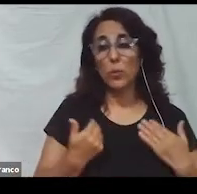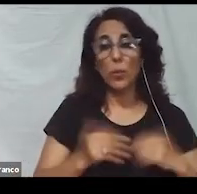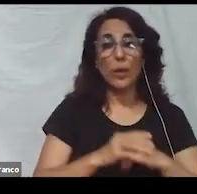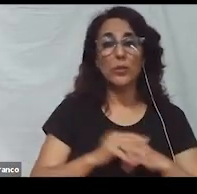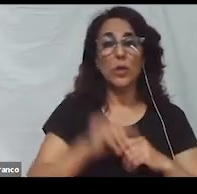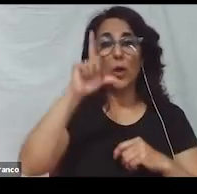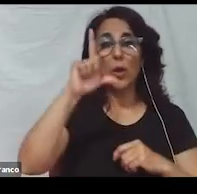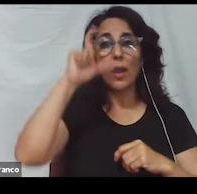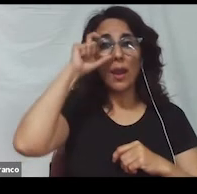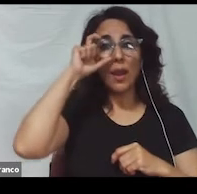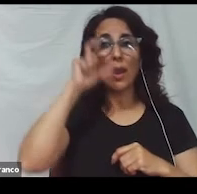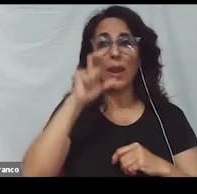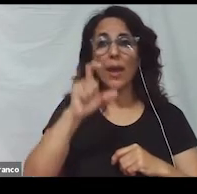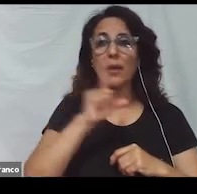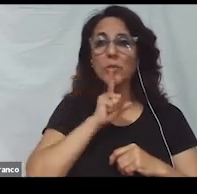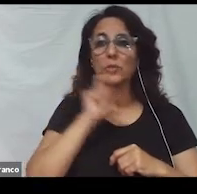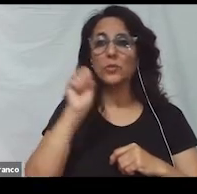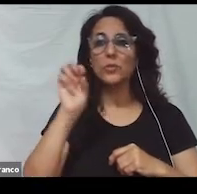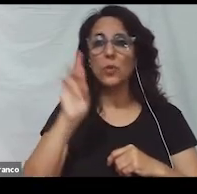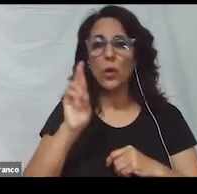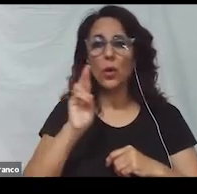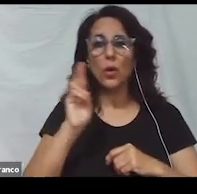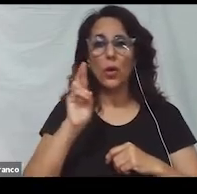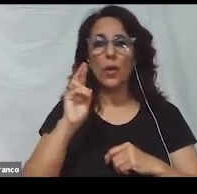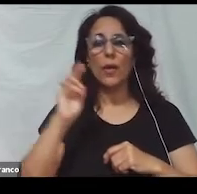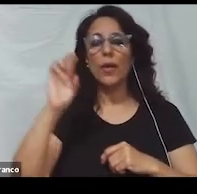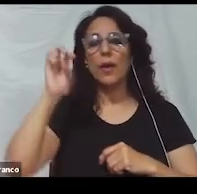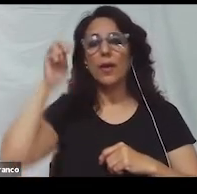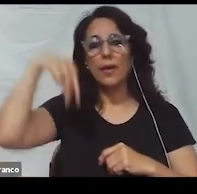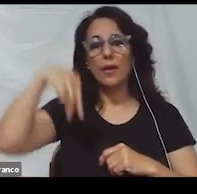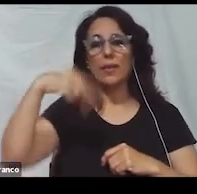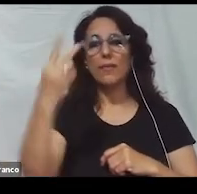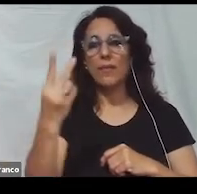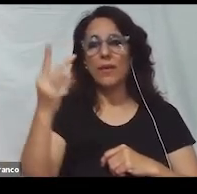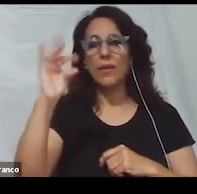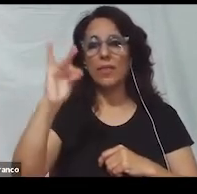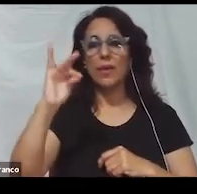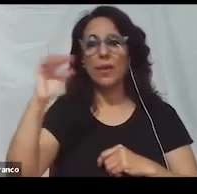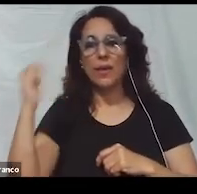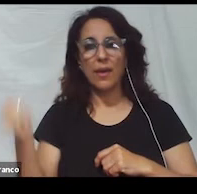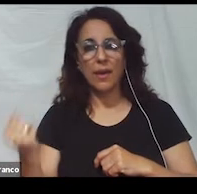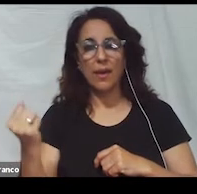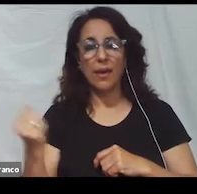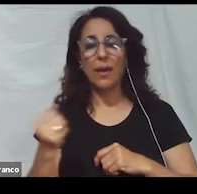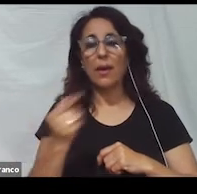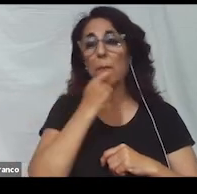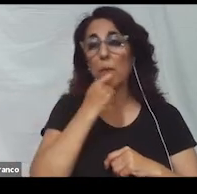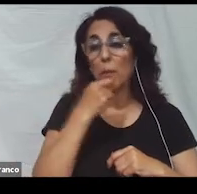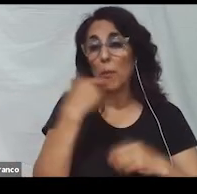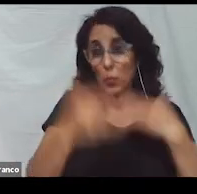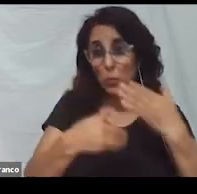de pantalla que es muy utilizado, especialmente por programadores, es NVDA. ¿Por qué? Porque